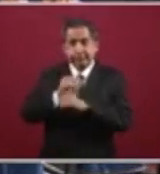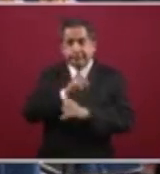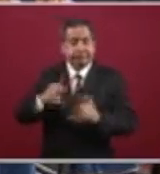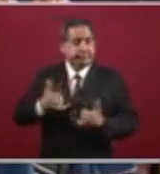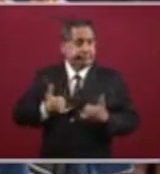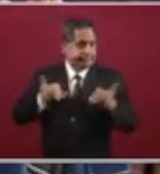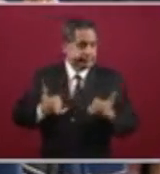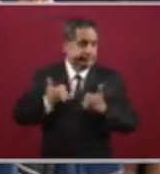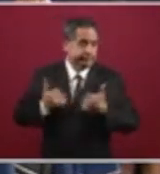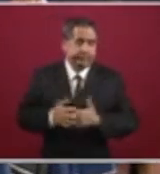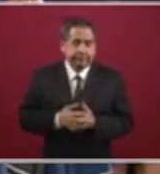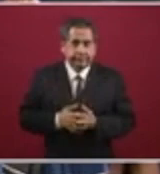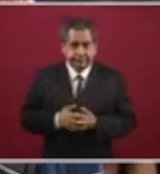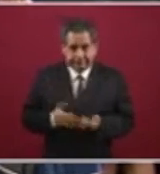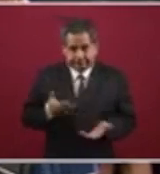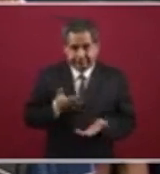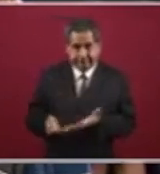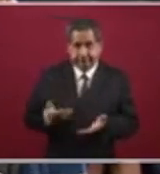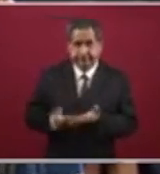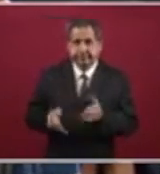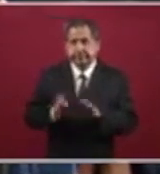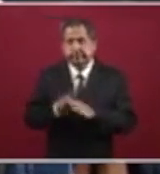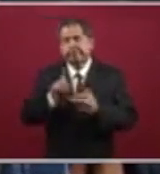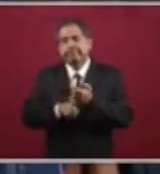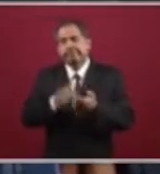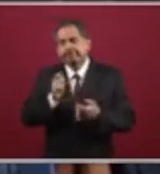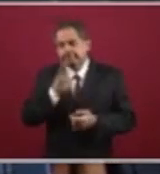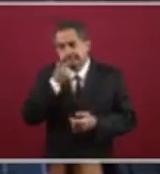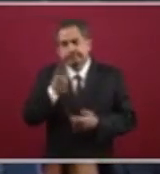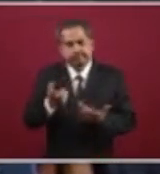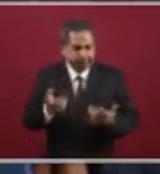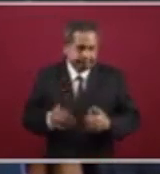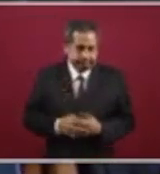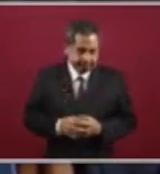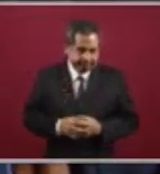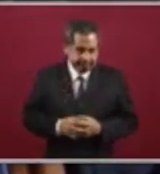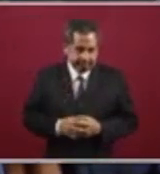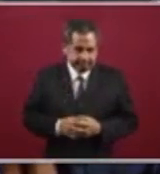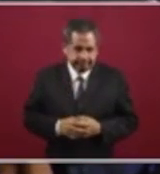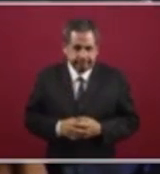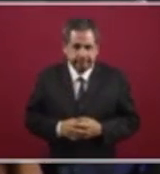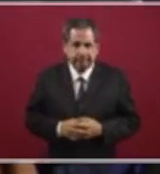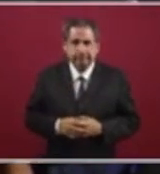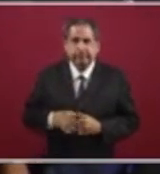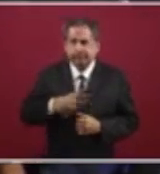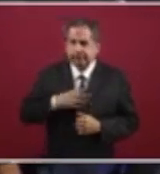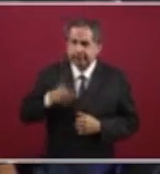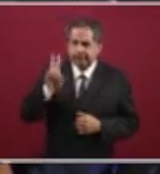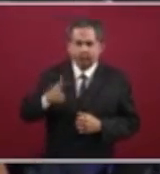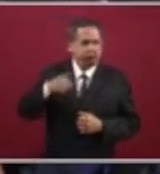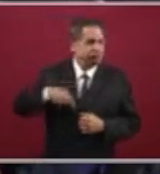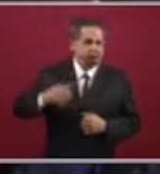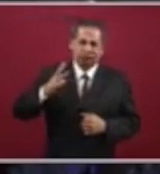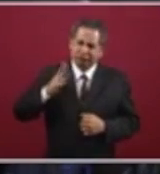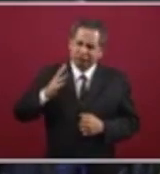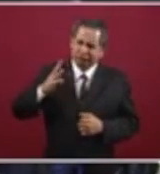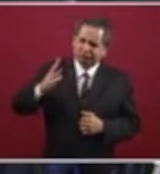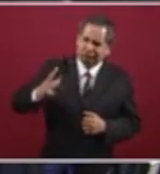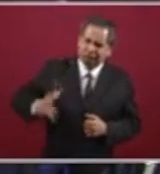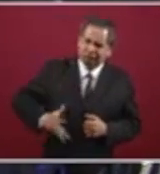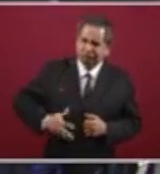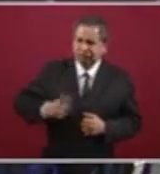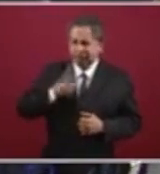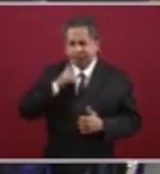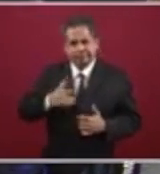y en este marco de celebración no resta más que decir que tenemos mucho orgullo y un alto compromiso con